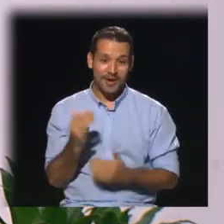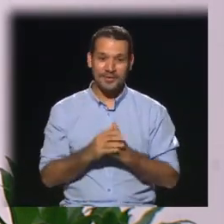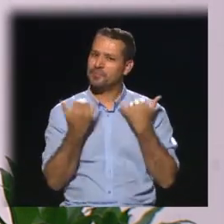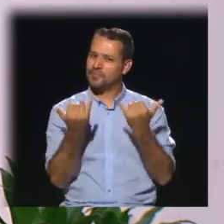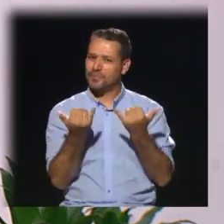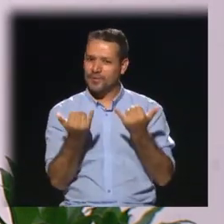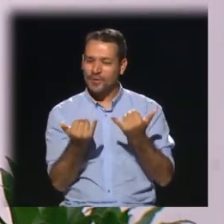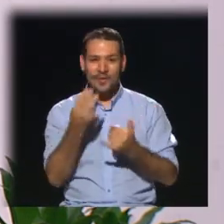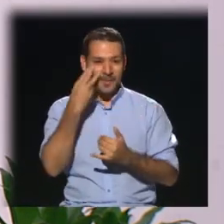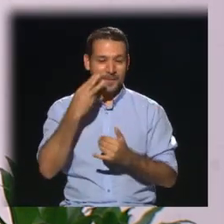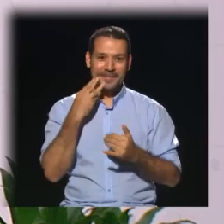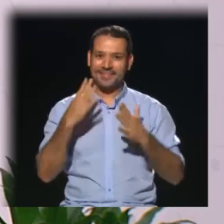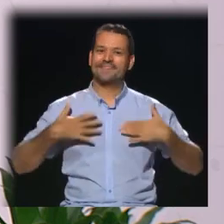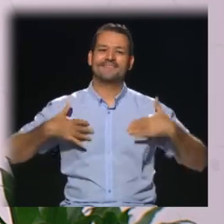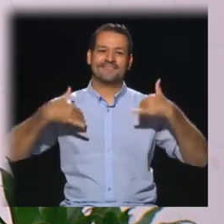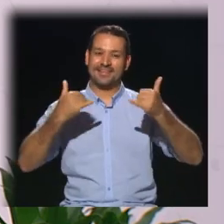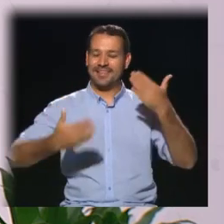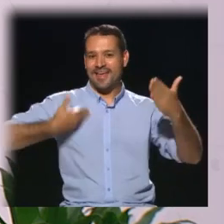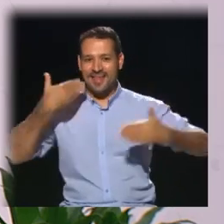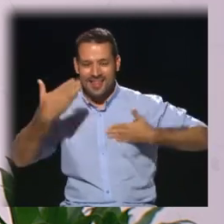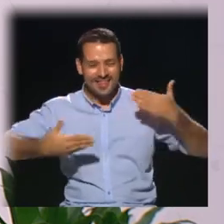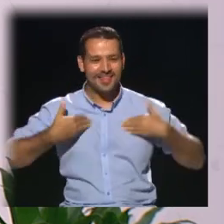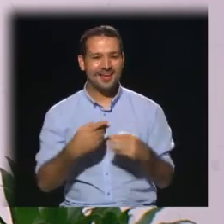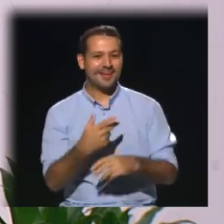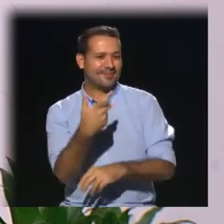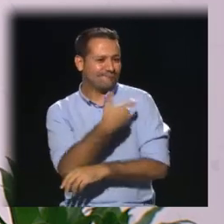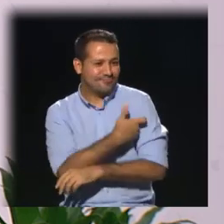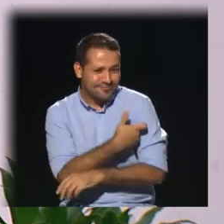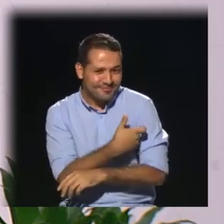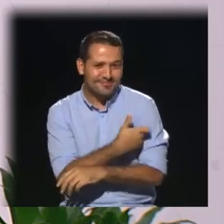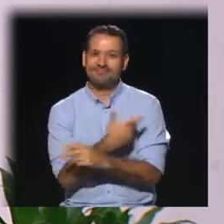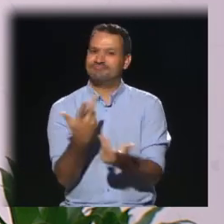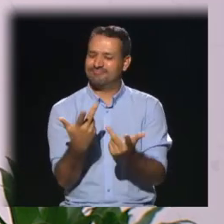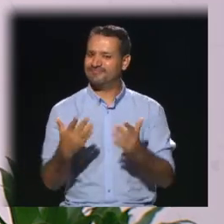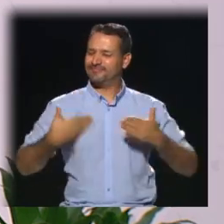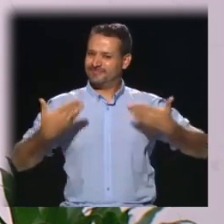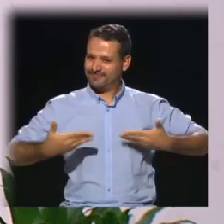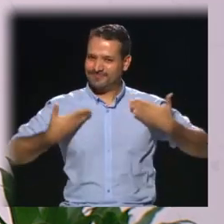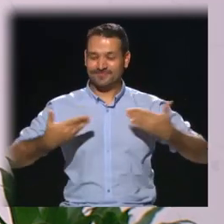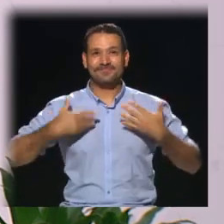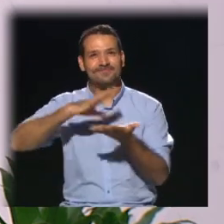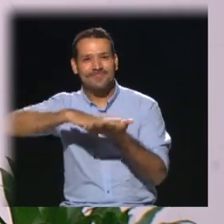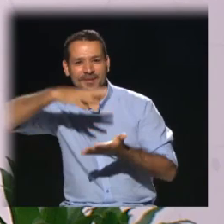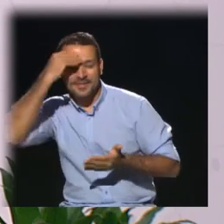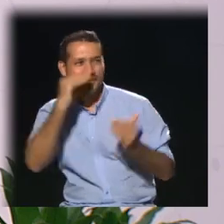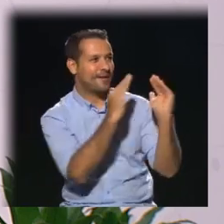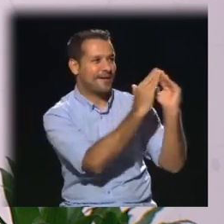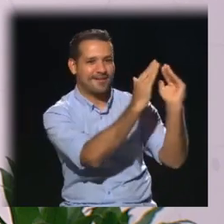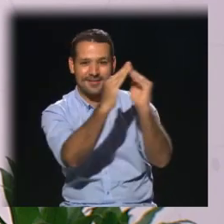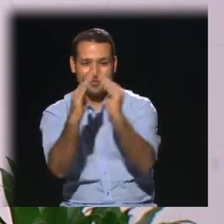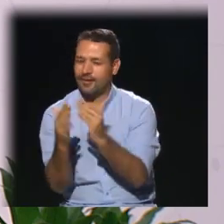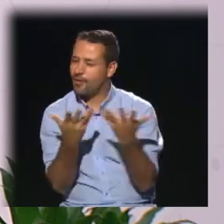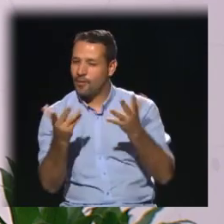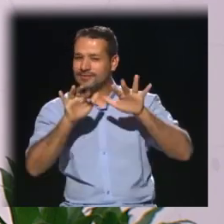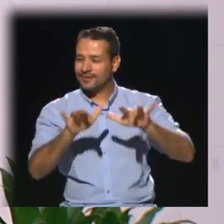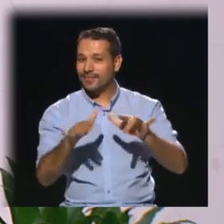pero acá estamos hoy martes, felices, alegres, con toda la energía, como siempre, en el programa En Casa Aprendemos de la Secretaría de Educación de